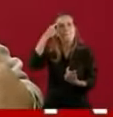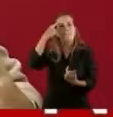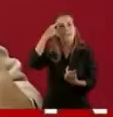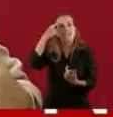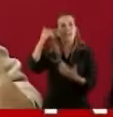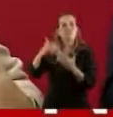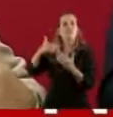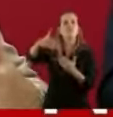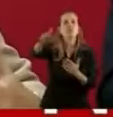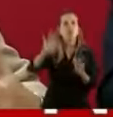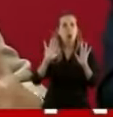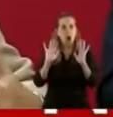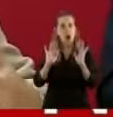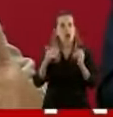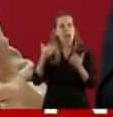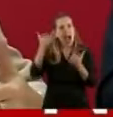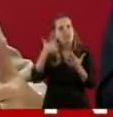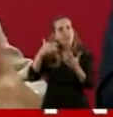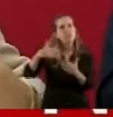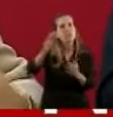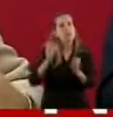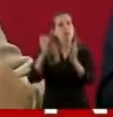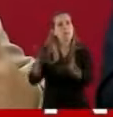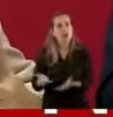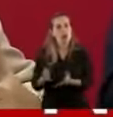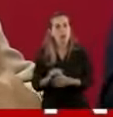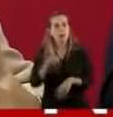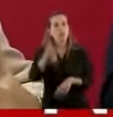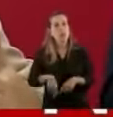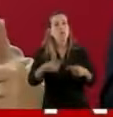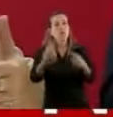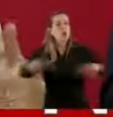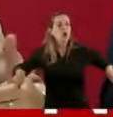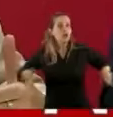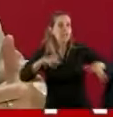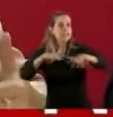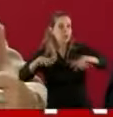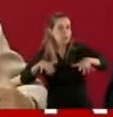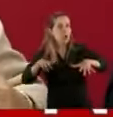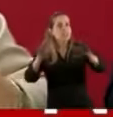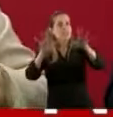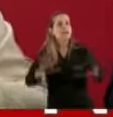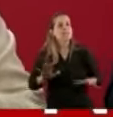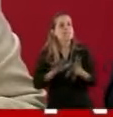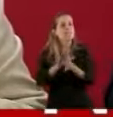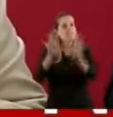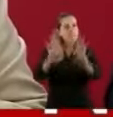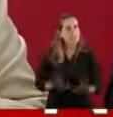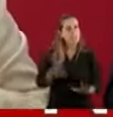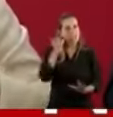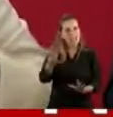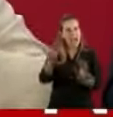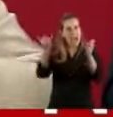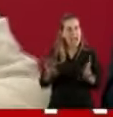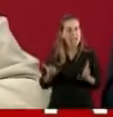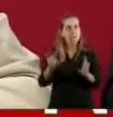que sientan que tienen un futuro por delante. Estas son cosas que se van a realizar. Ya hay